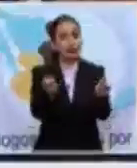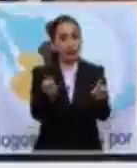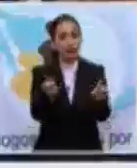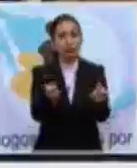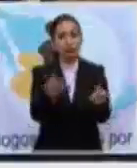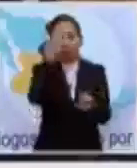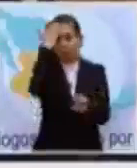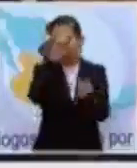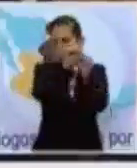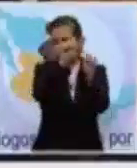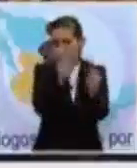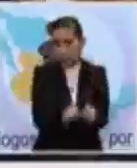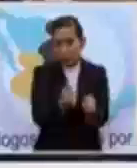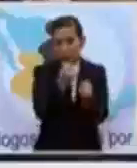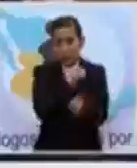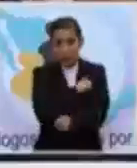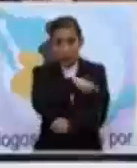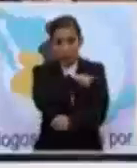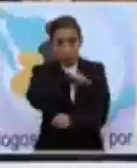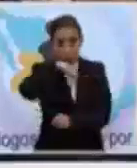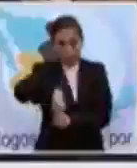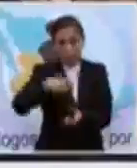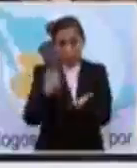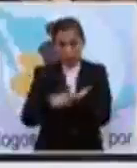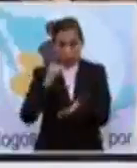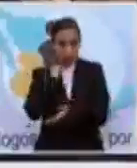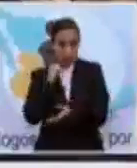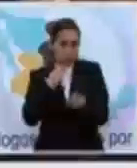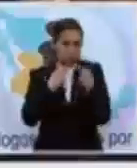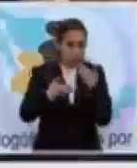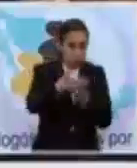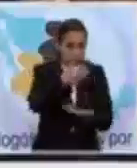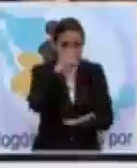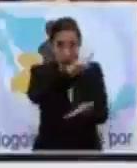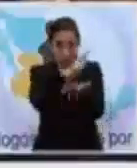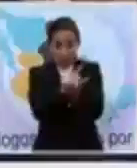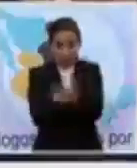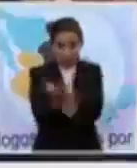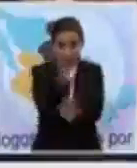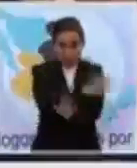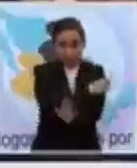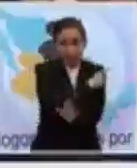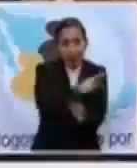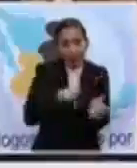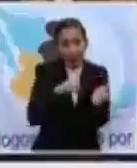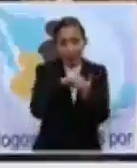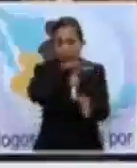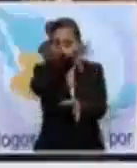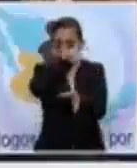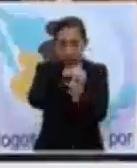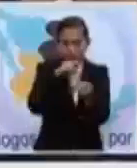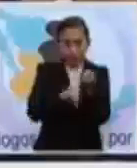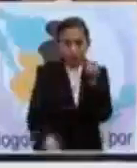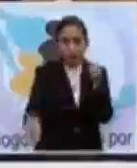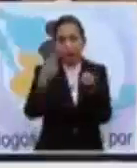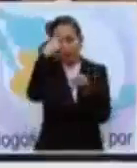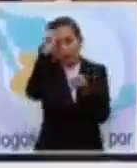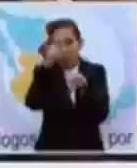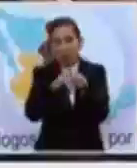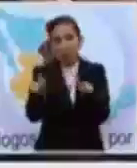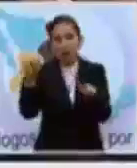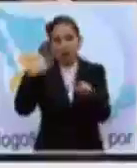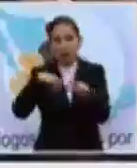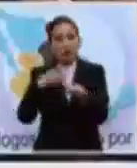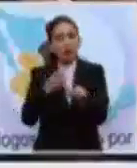Sabemos que un sistema de salud, y se ha trabajado aquí en el Senado, en una iniciativa, debe de ser integrado, portable y